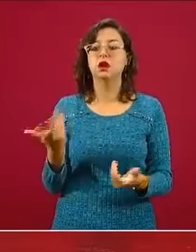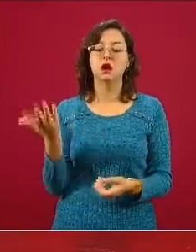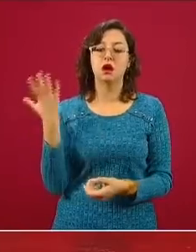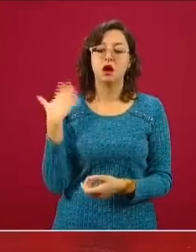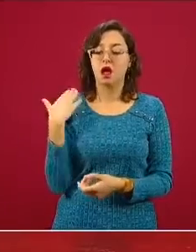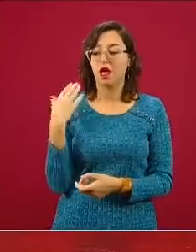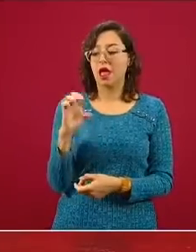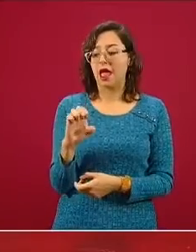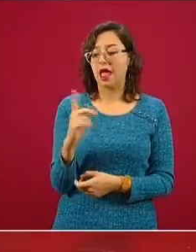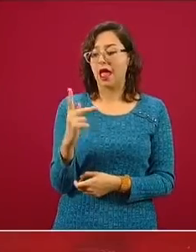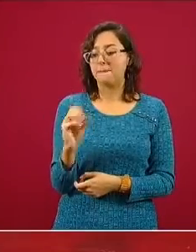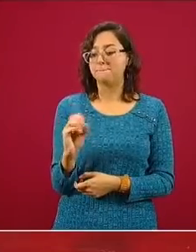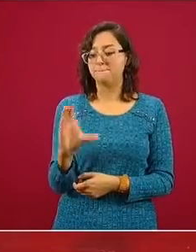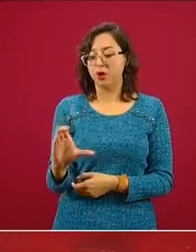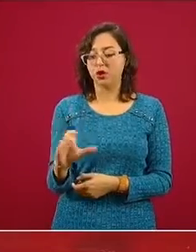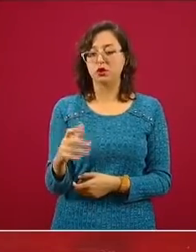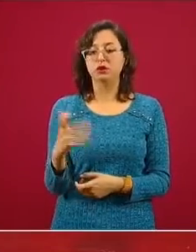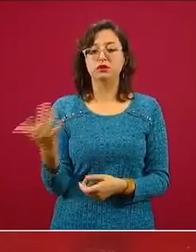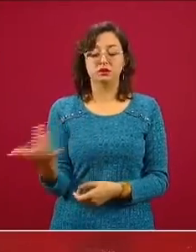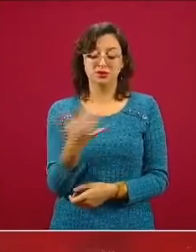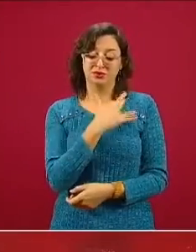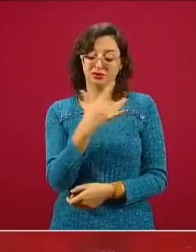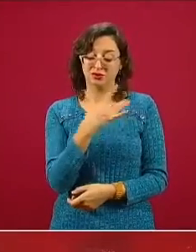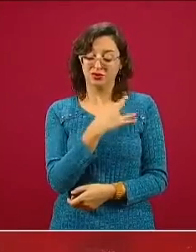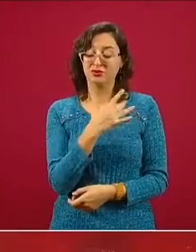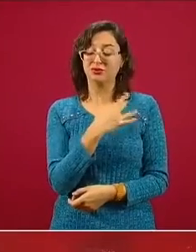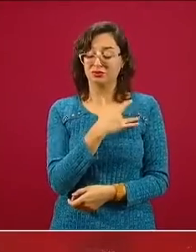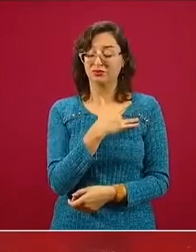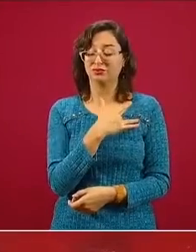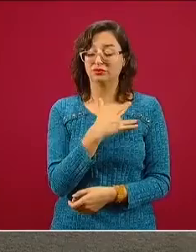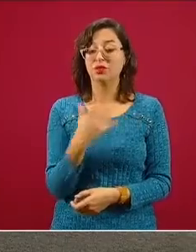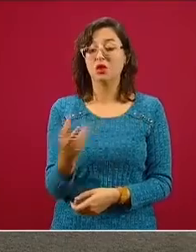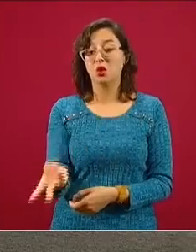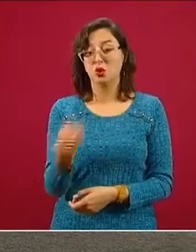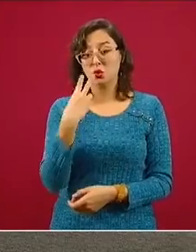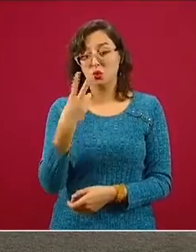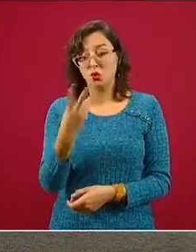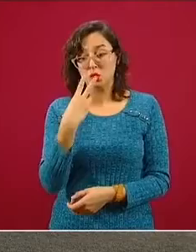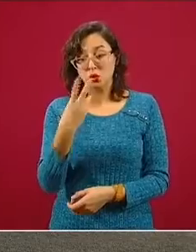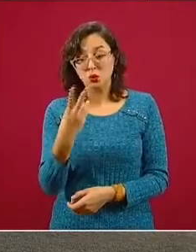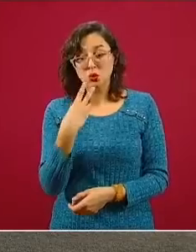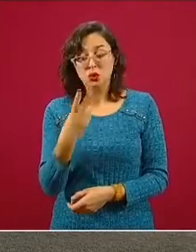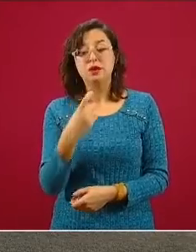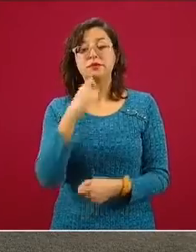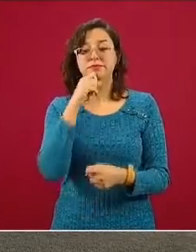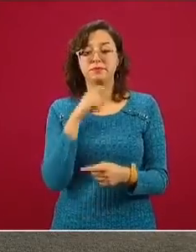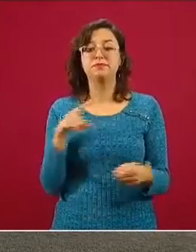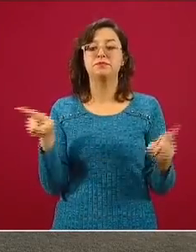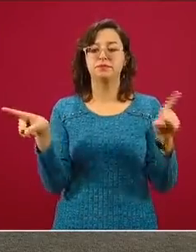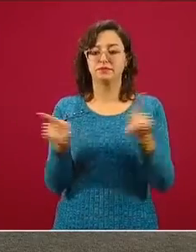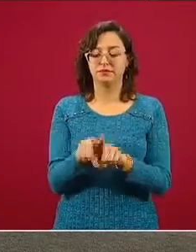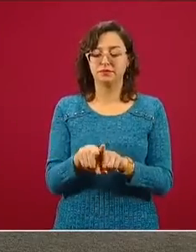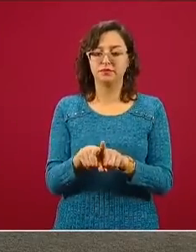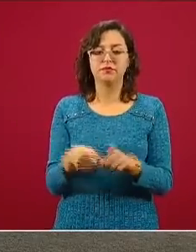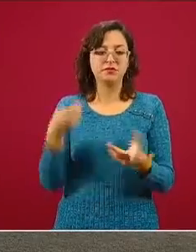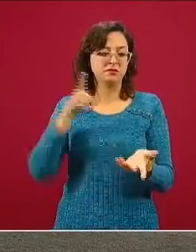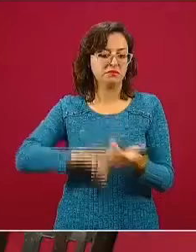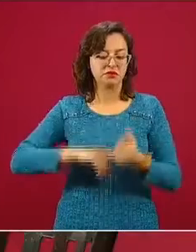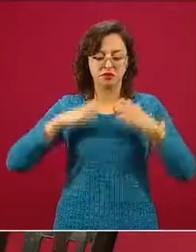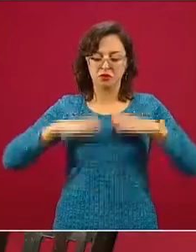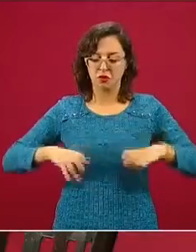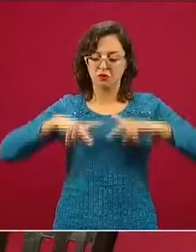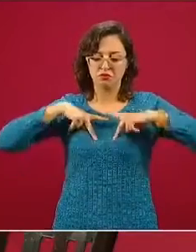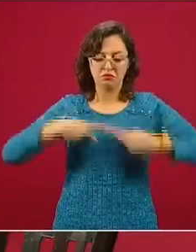pulmonar crónica, la enfermedad cardíaca crónica, el tabaquismo, y también la inmunosupresión por distintas